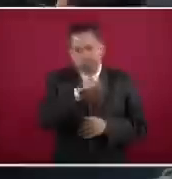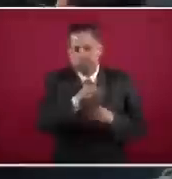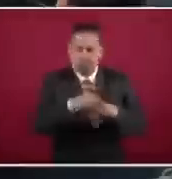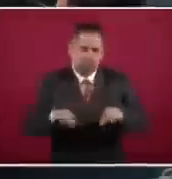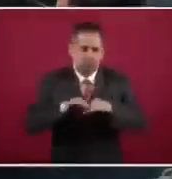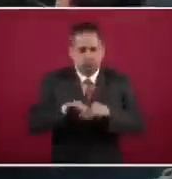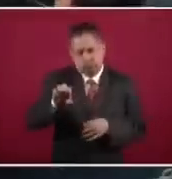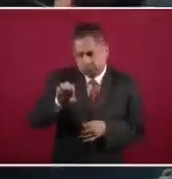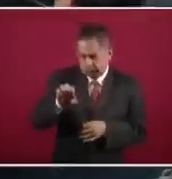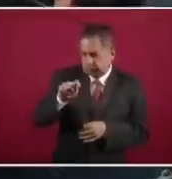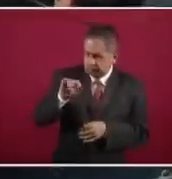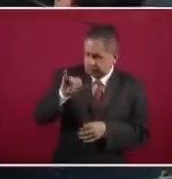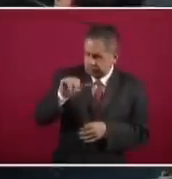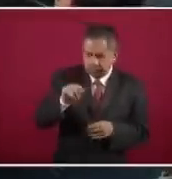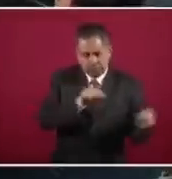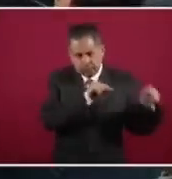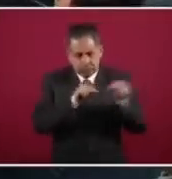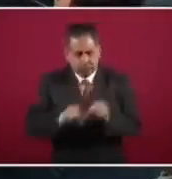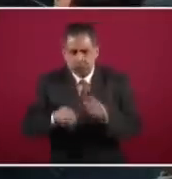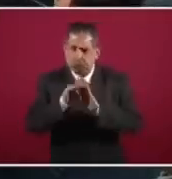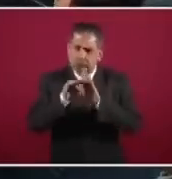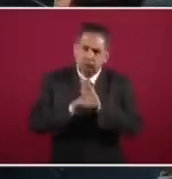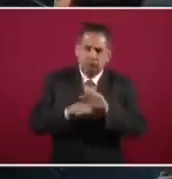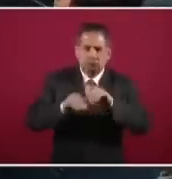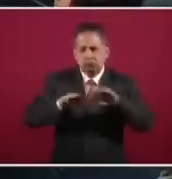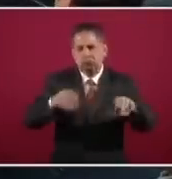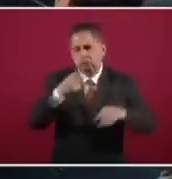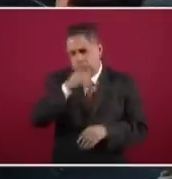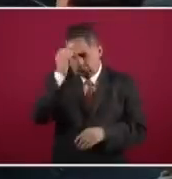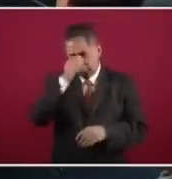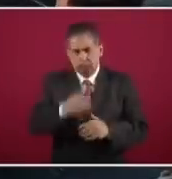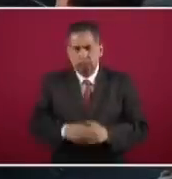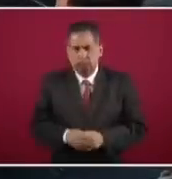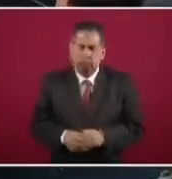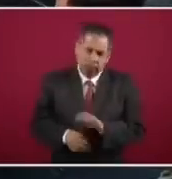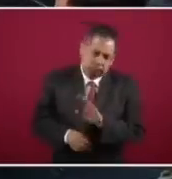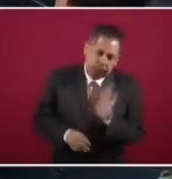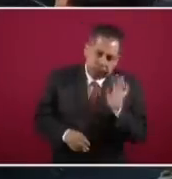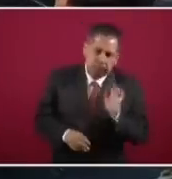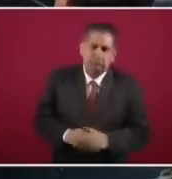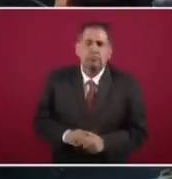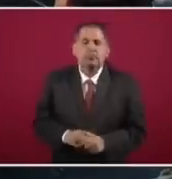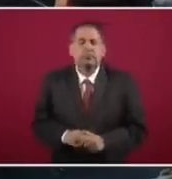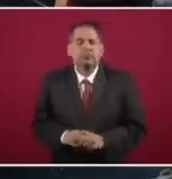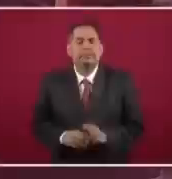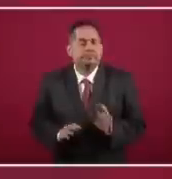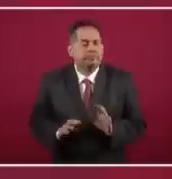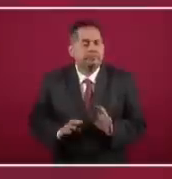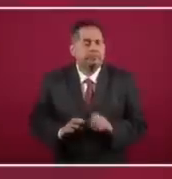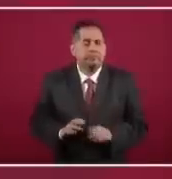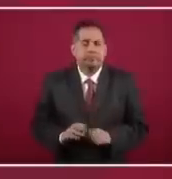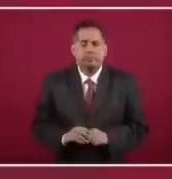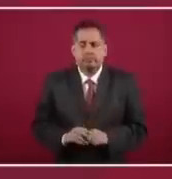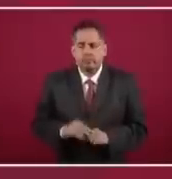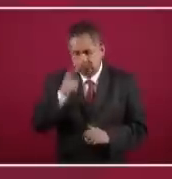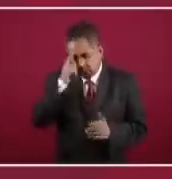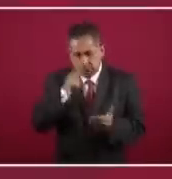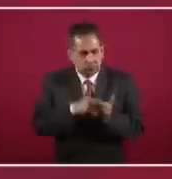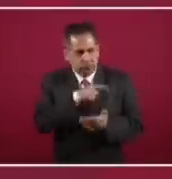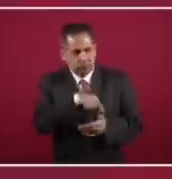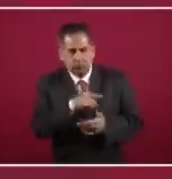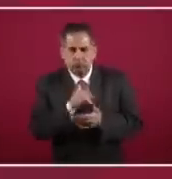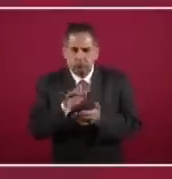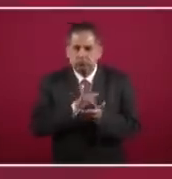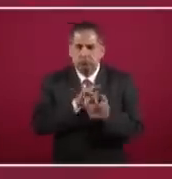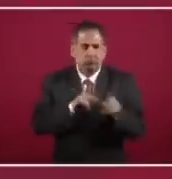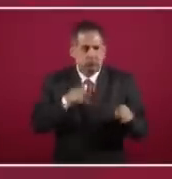al menos pues escuchar sus puntos de vista. Sí, pues yo creo que ellos están tomando nota y